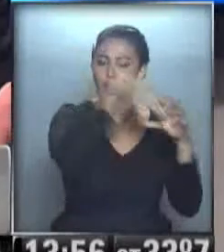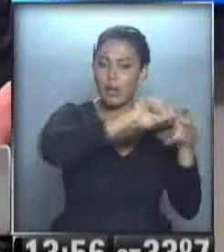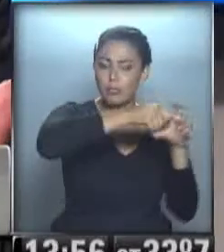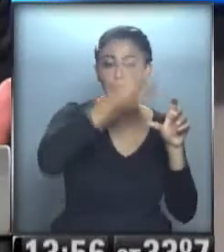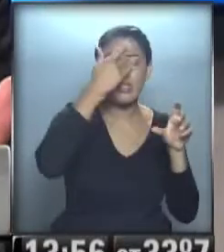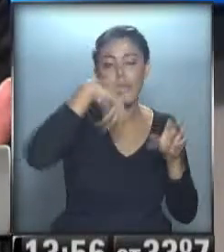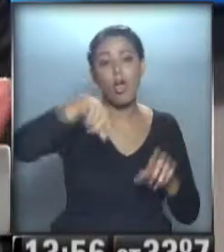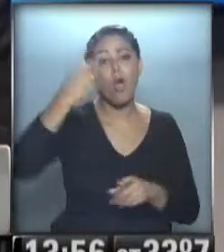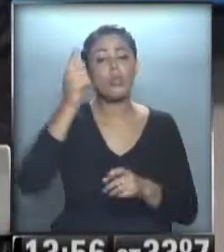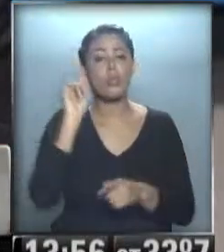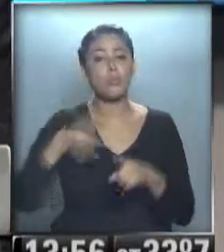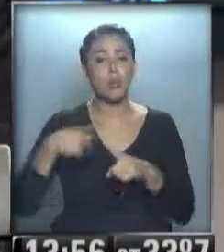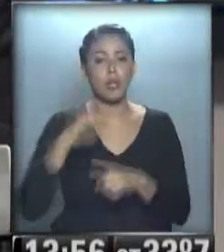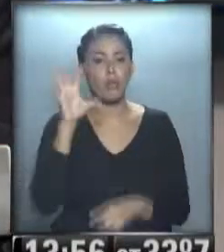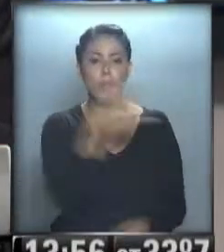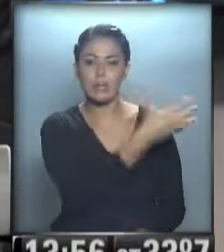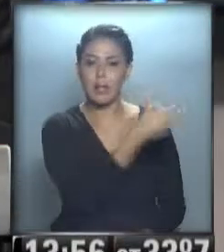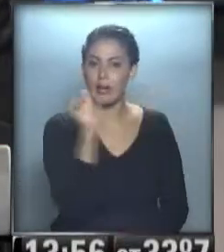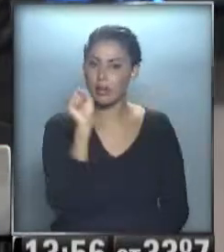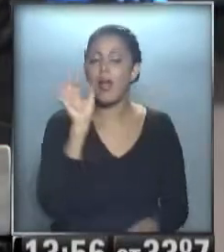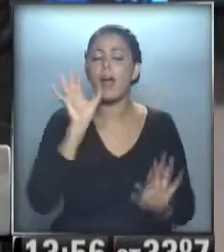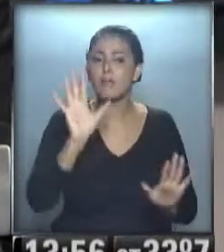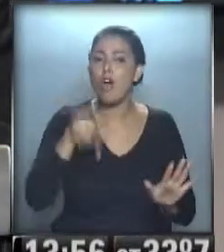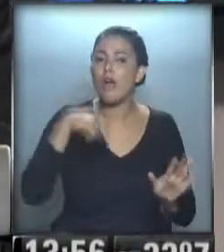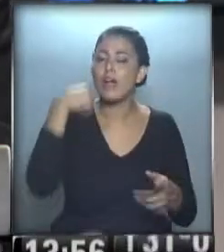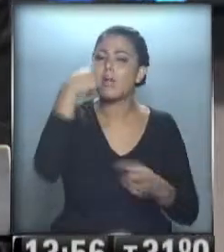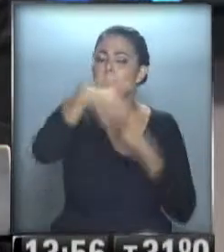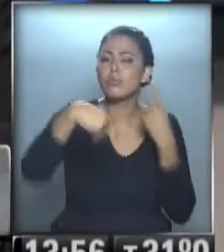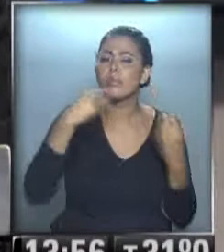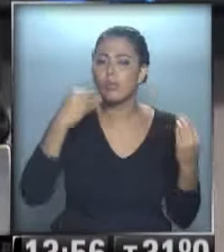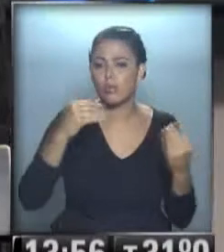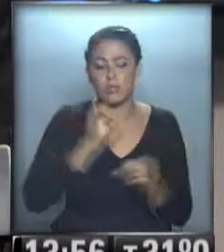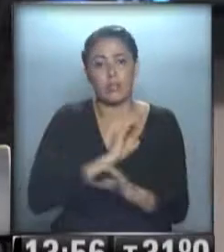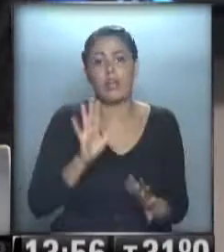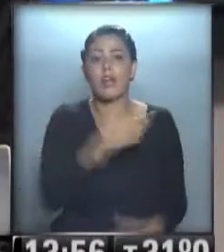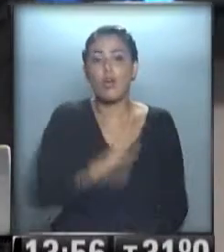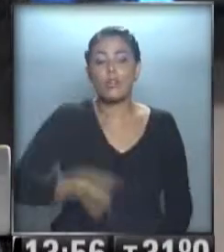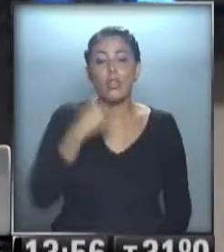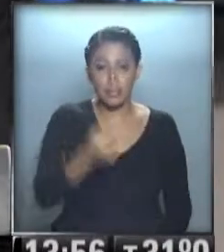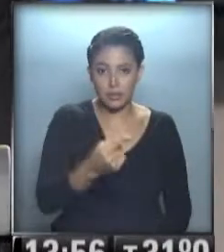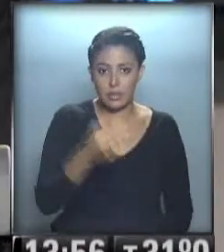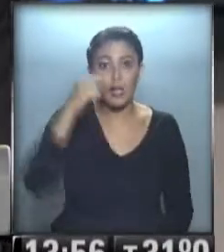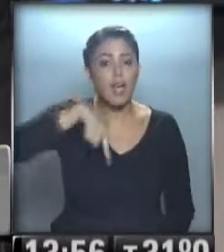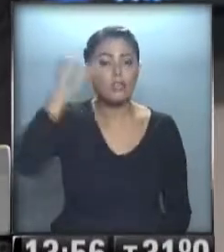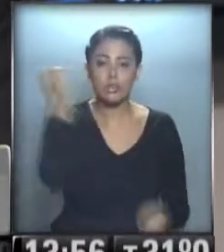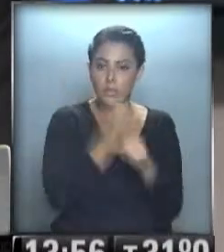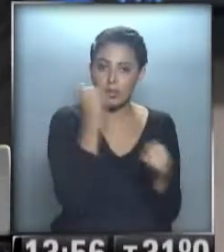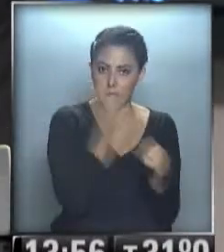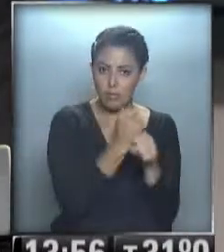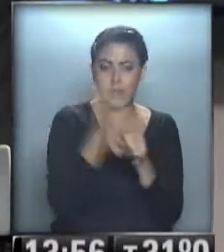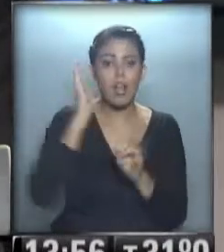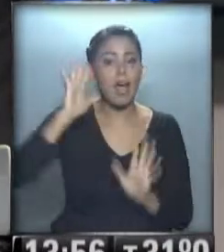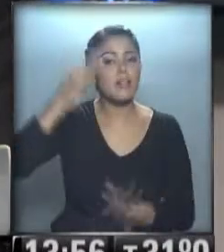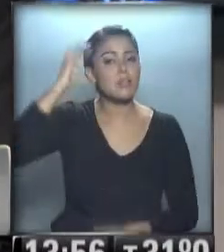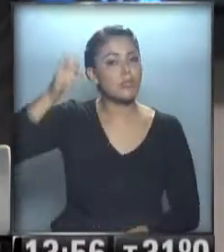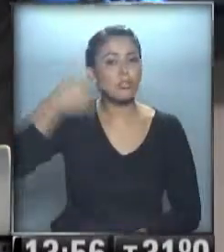manos de funcionarios provinciales a ver la polémica en este momento rosario ese nombre porque el gobierno está diciendo que actuaron bajo órdenes judiciales